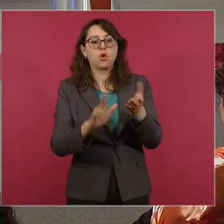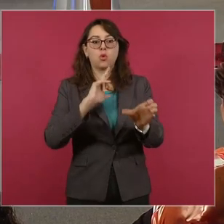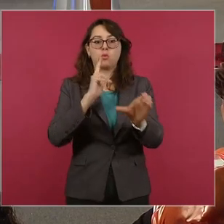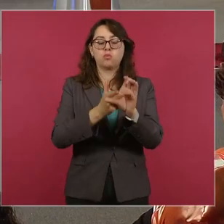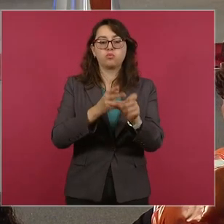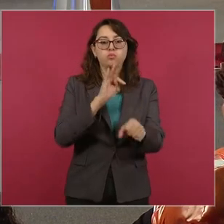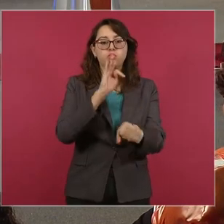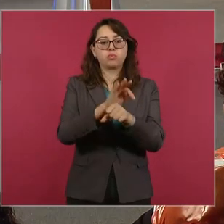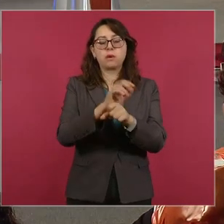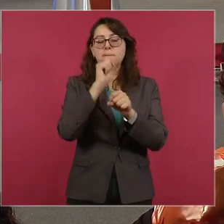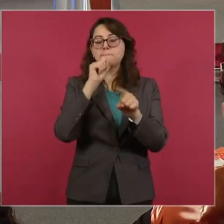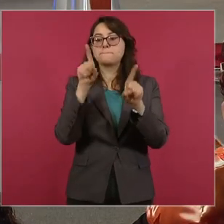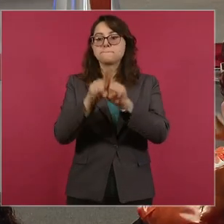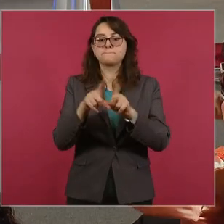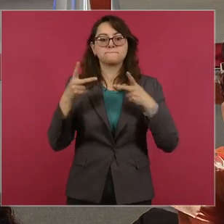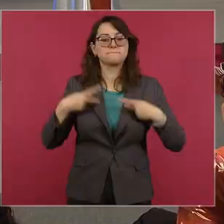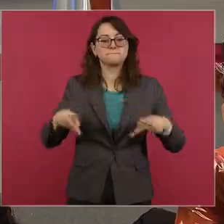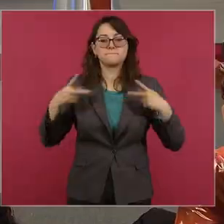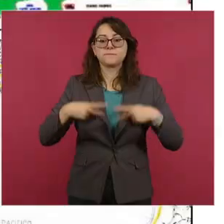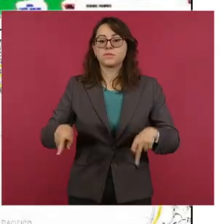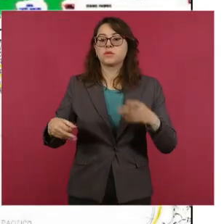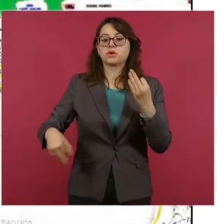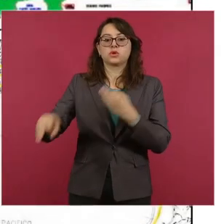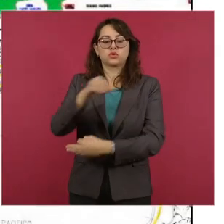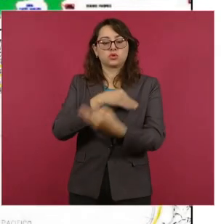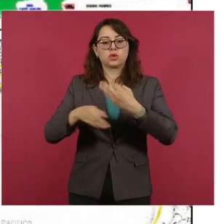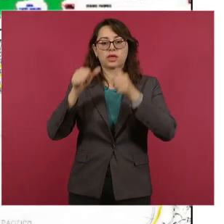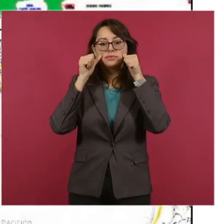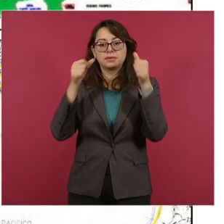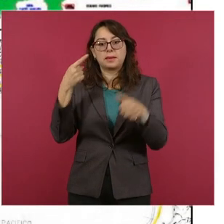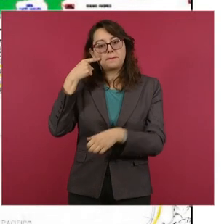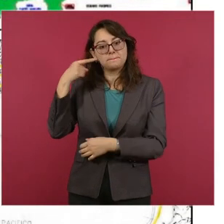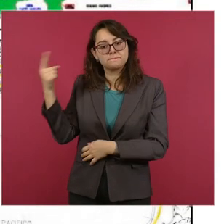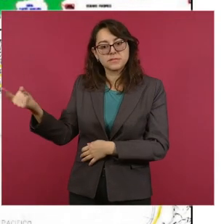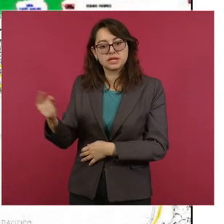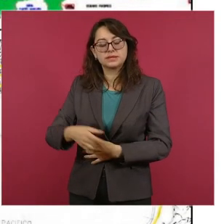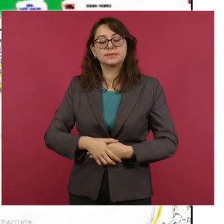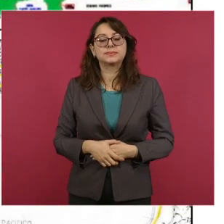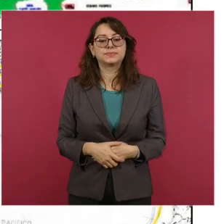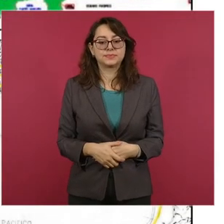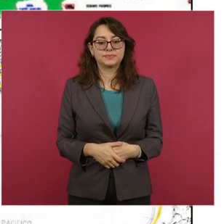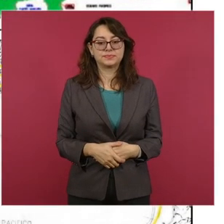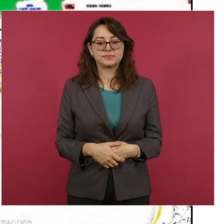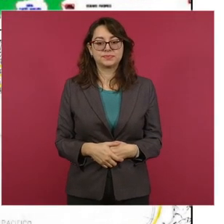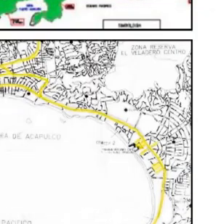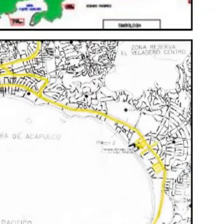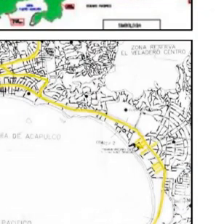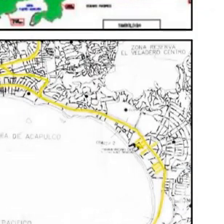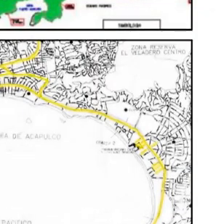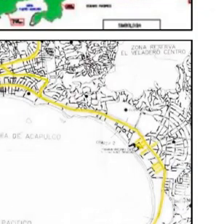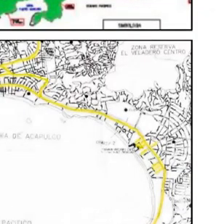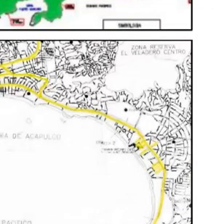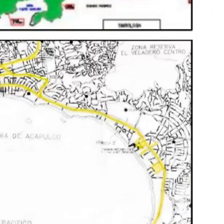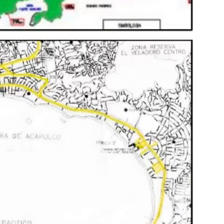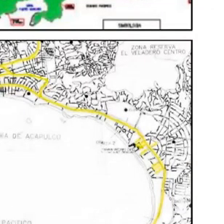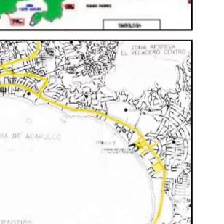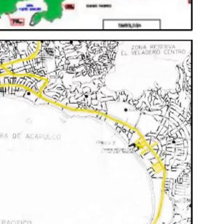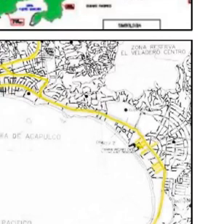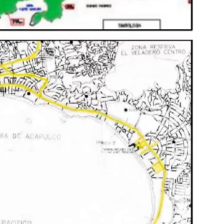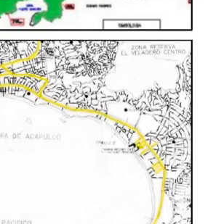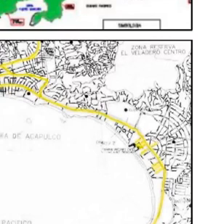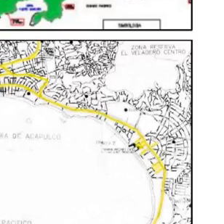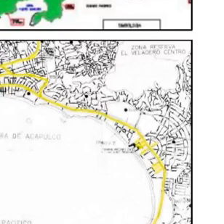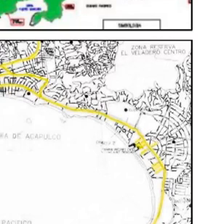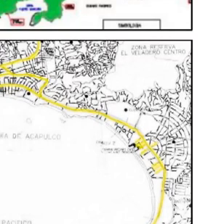directamente a la población afectada y en donde no se ha restablecido este suministro. Se tiene el